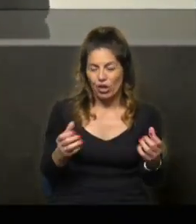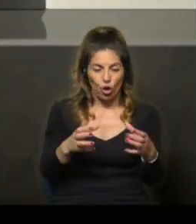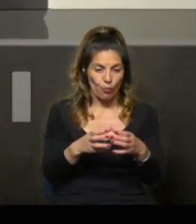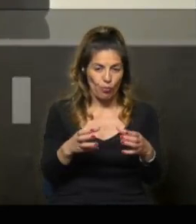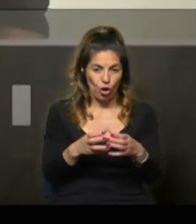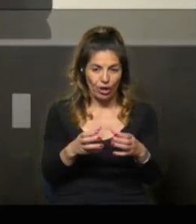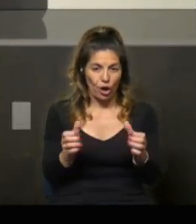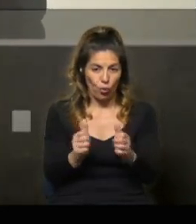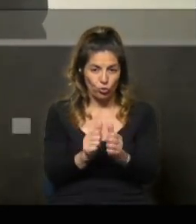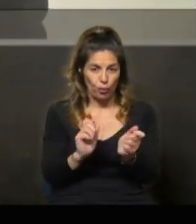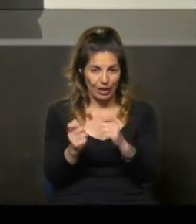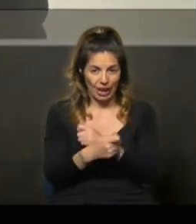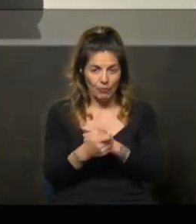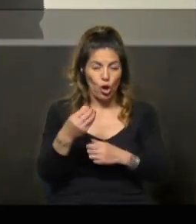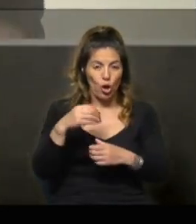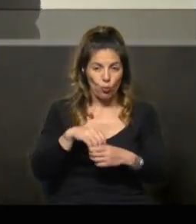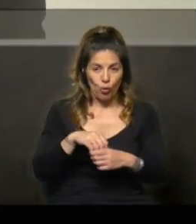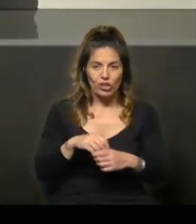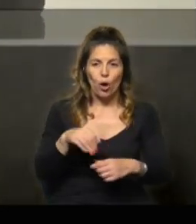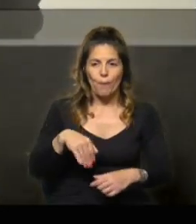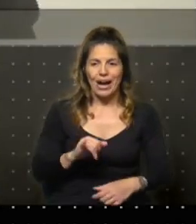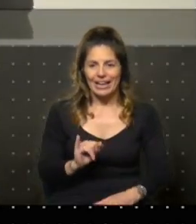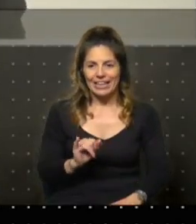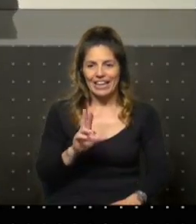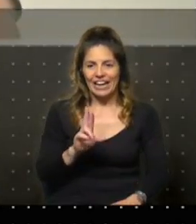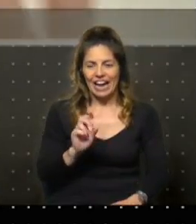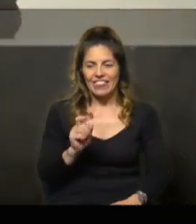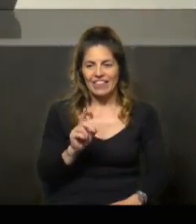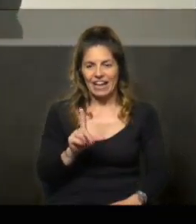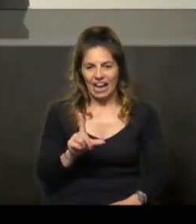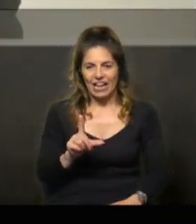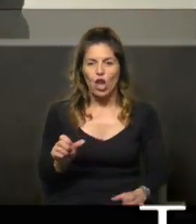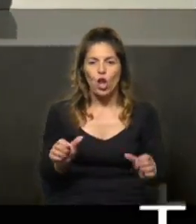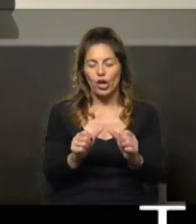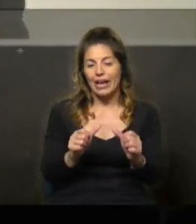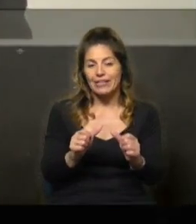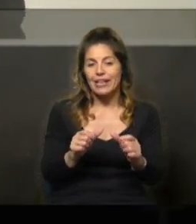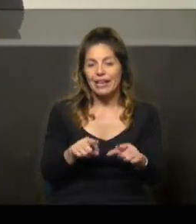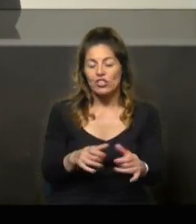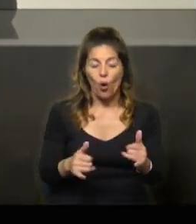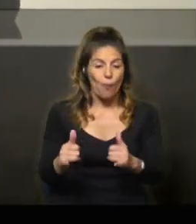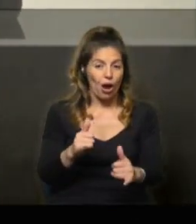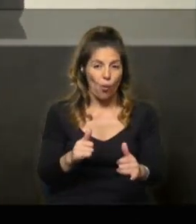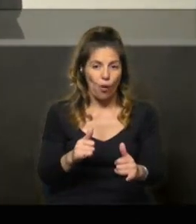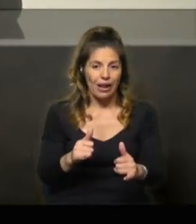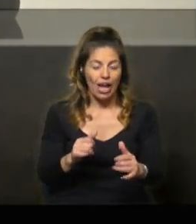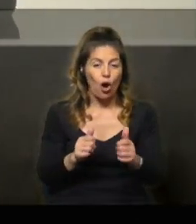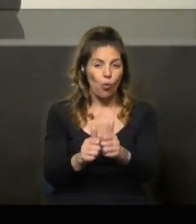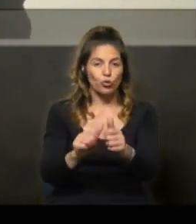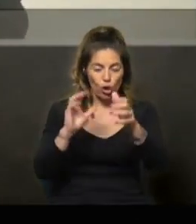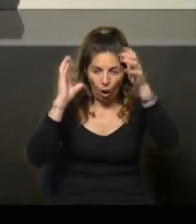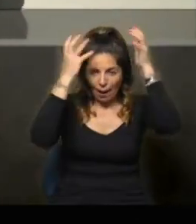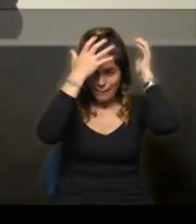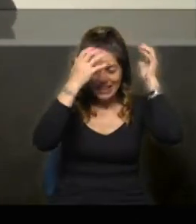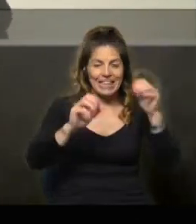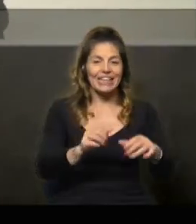Juntos por el cambio que está compuesto por el macrismo y por el radicalismo y lo que hace suponer es que va a jugar con Javier Miley que gana